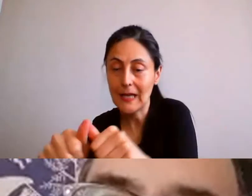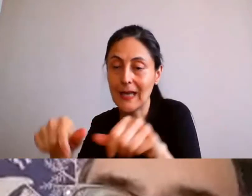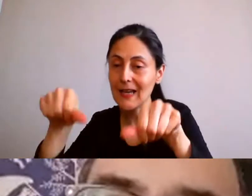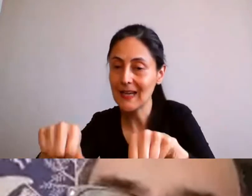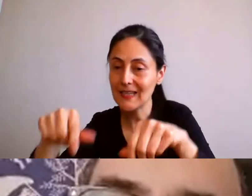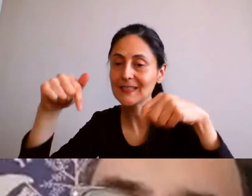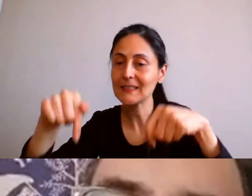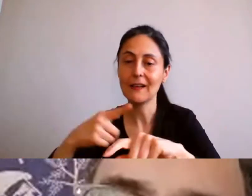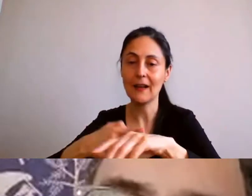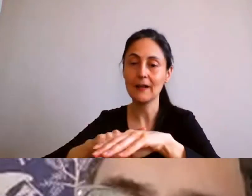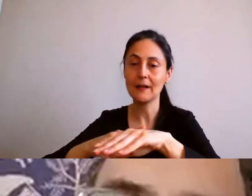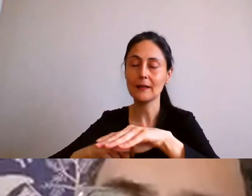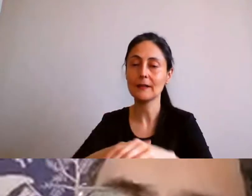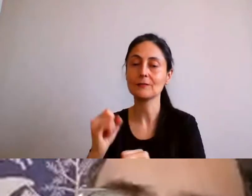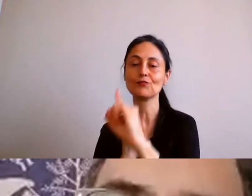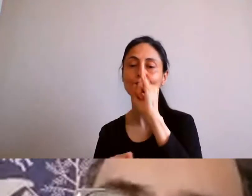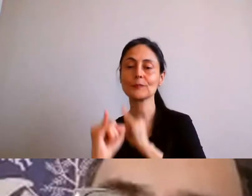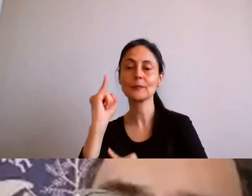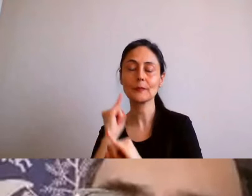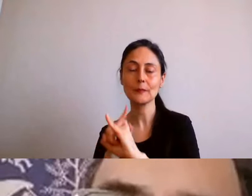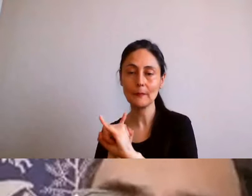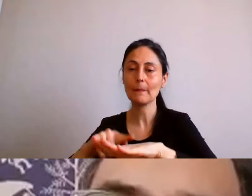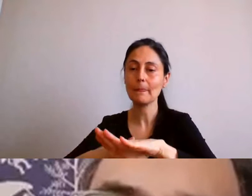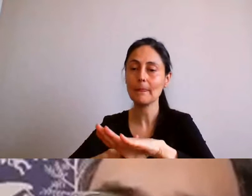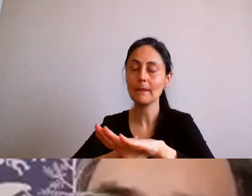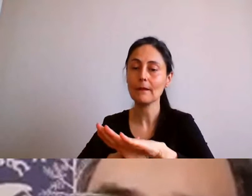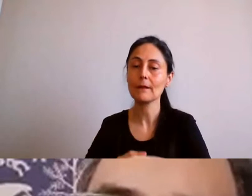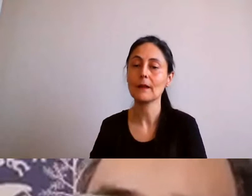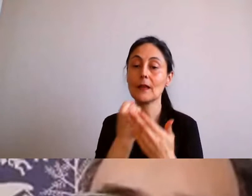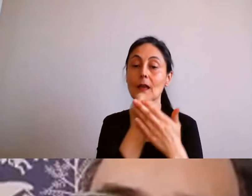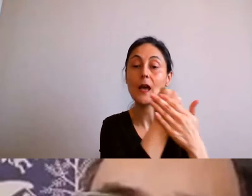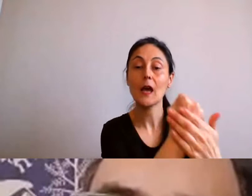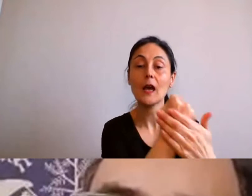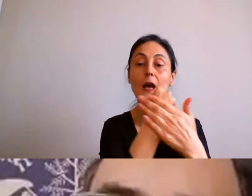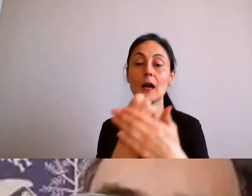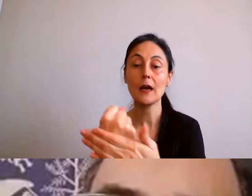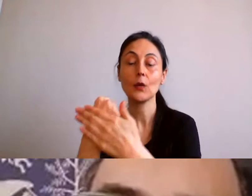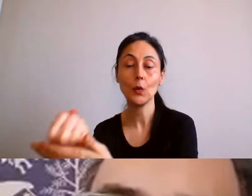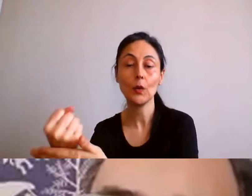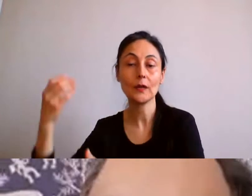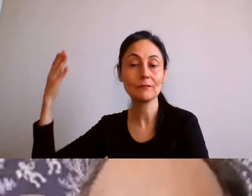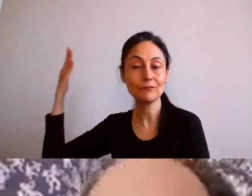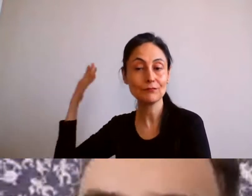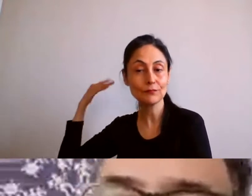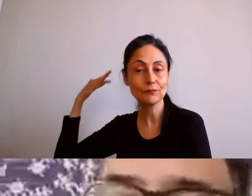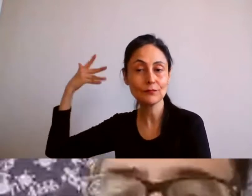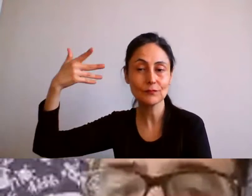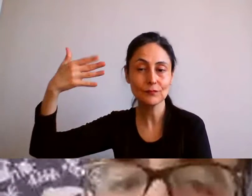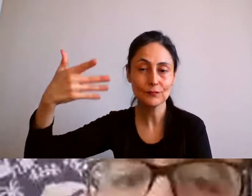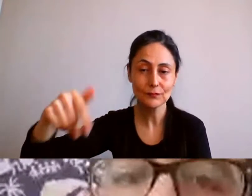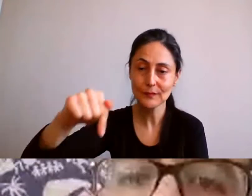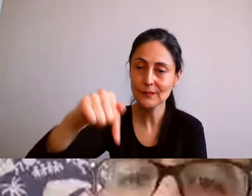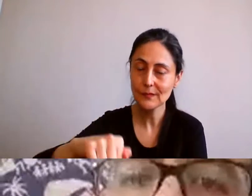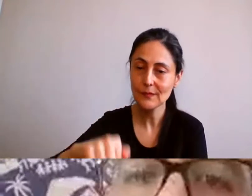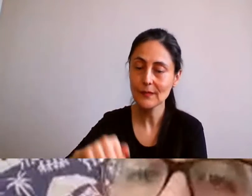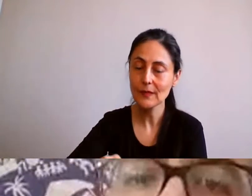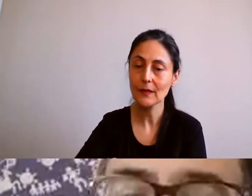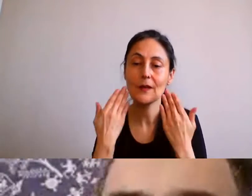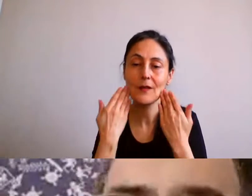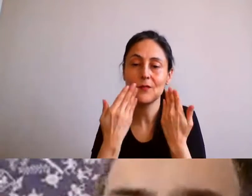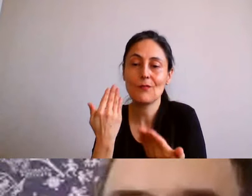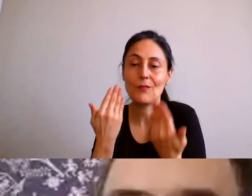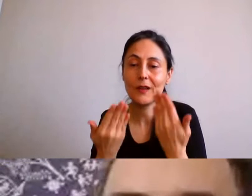que ayudarles a quienes vienen detrás a que saquen partido y saquen provecho, y también a que valoren